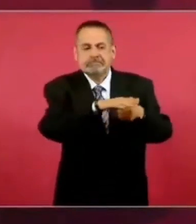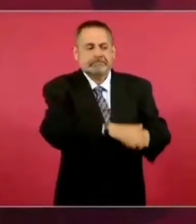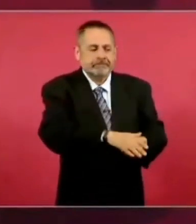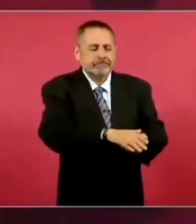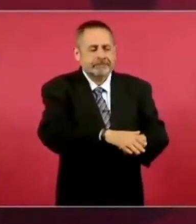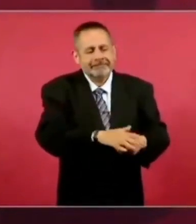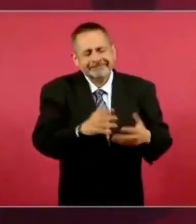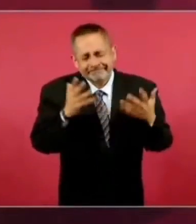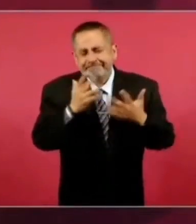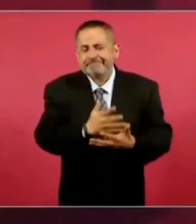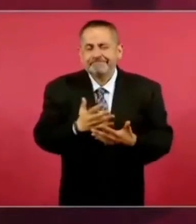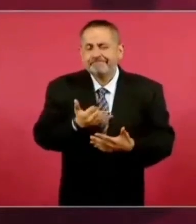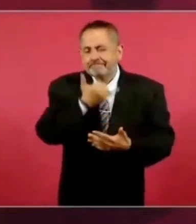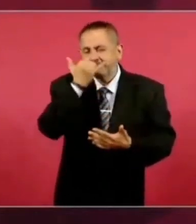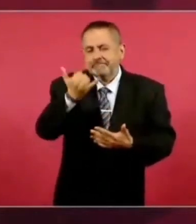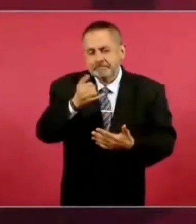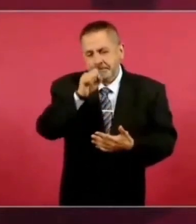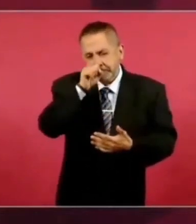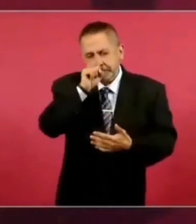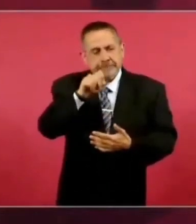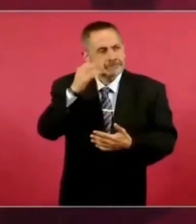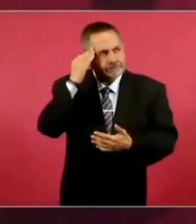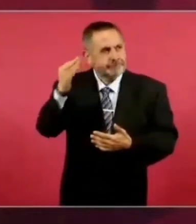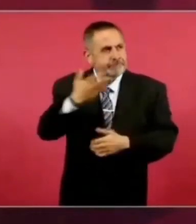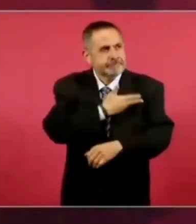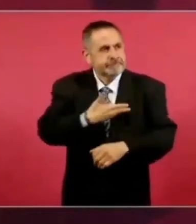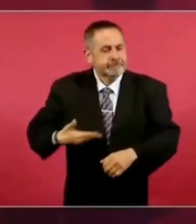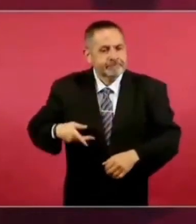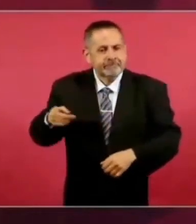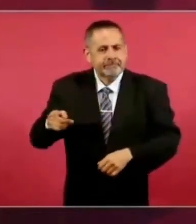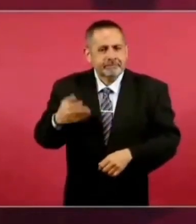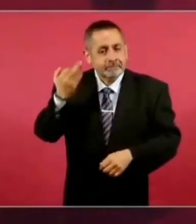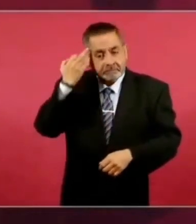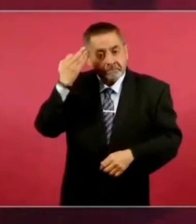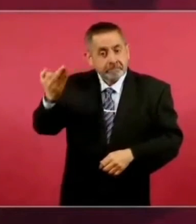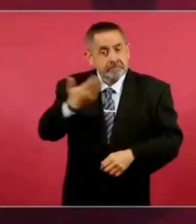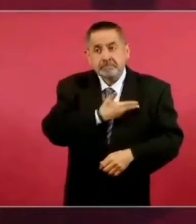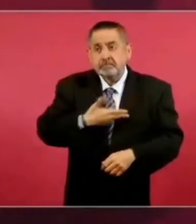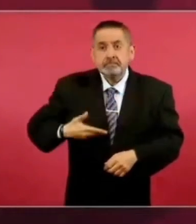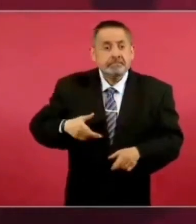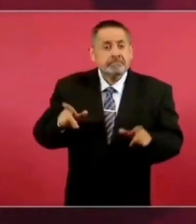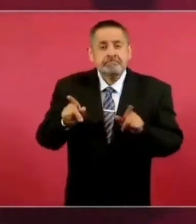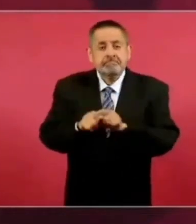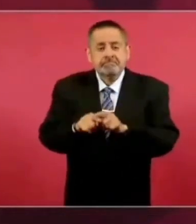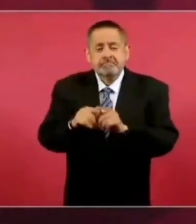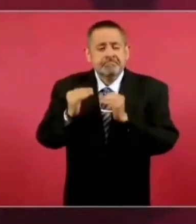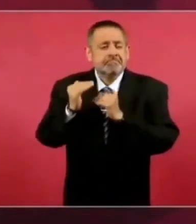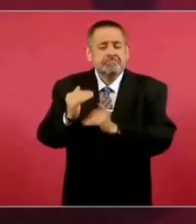presidencia, que duró pues muy poco.